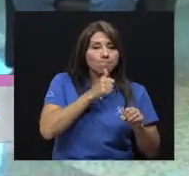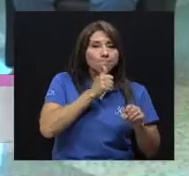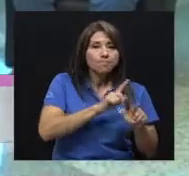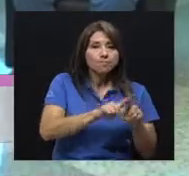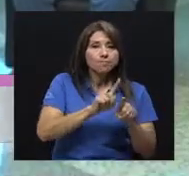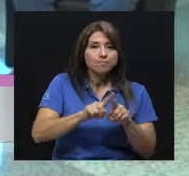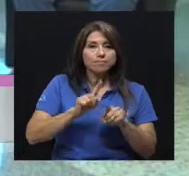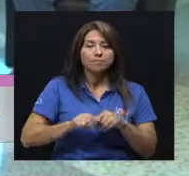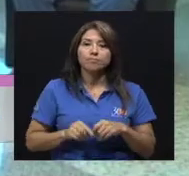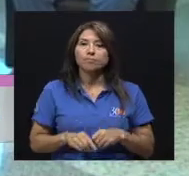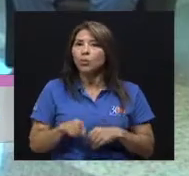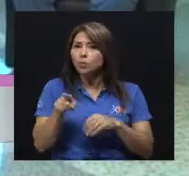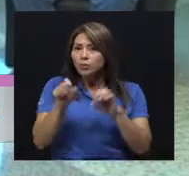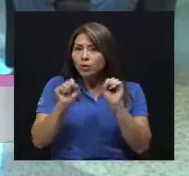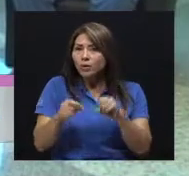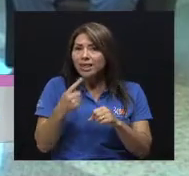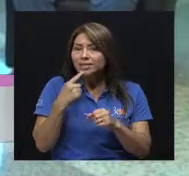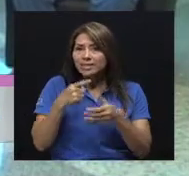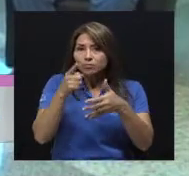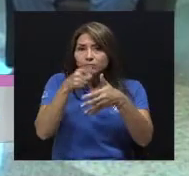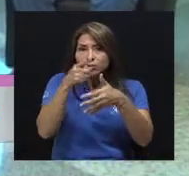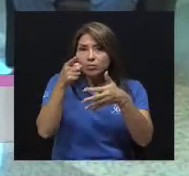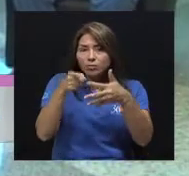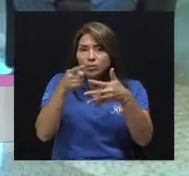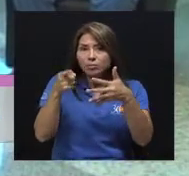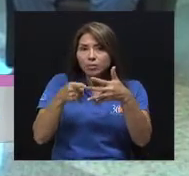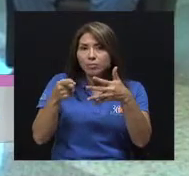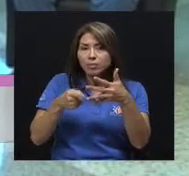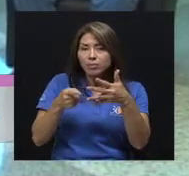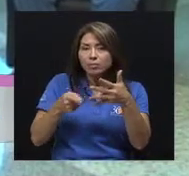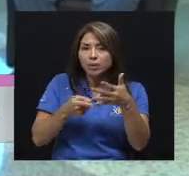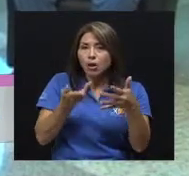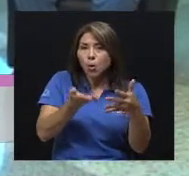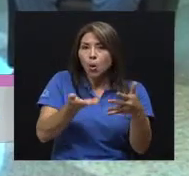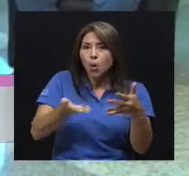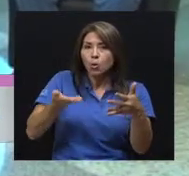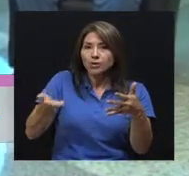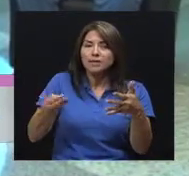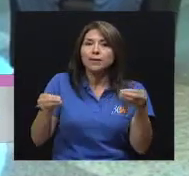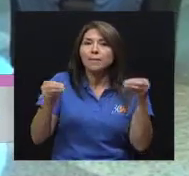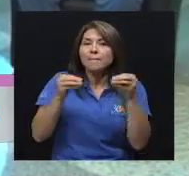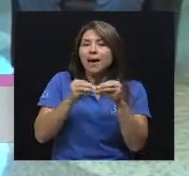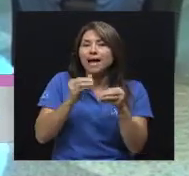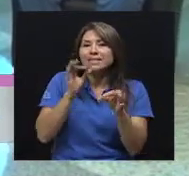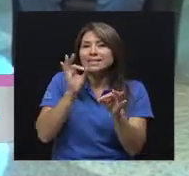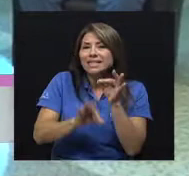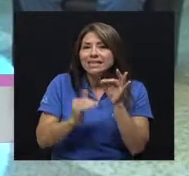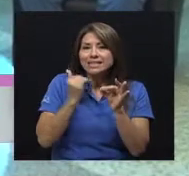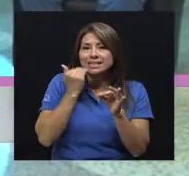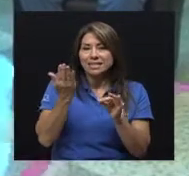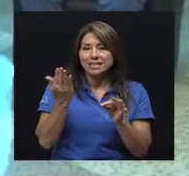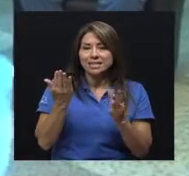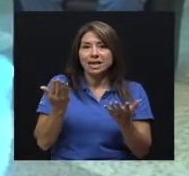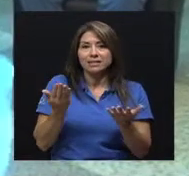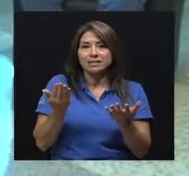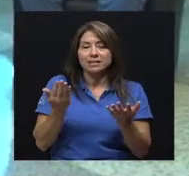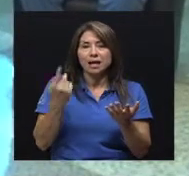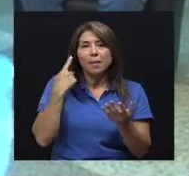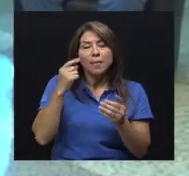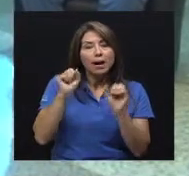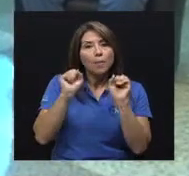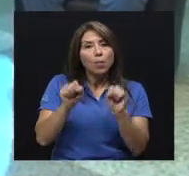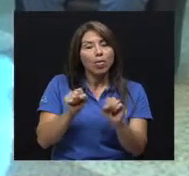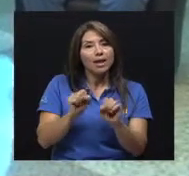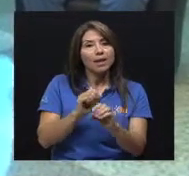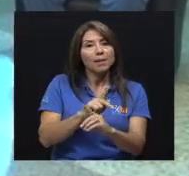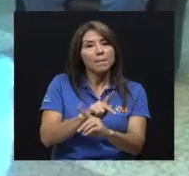usted que serían las cinco cosas puntuales más sencillas, accesibles para la población,